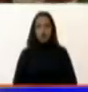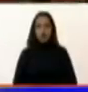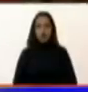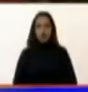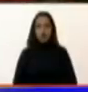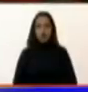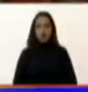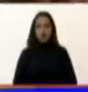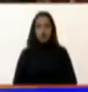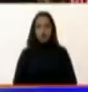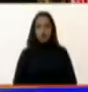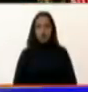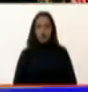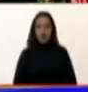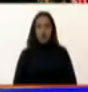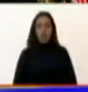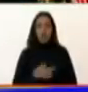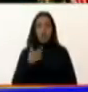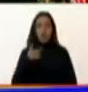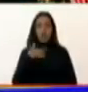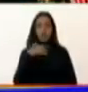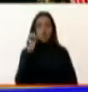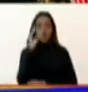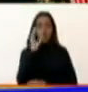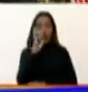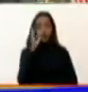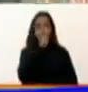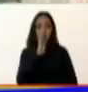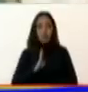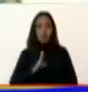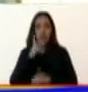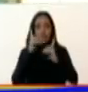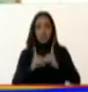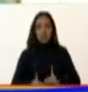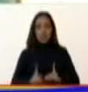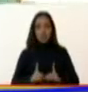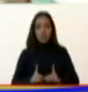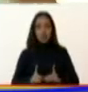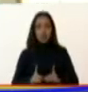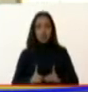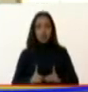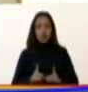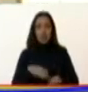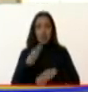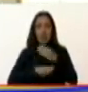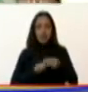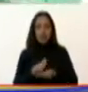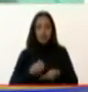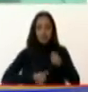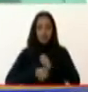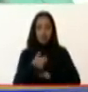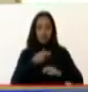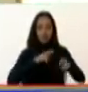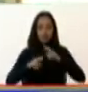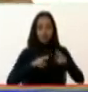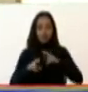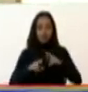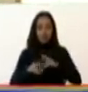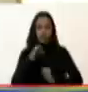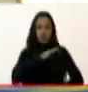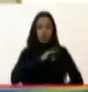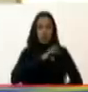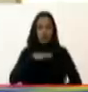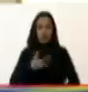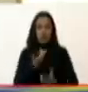Y el Foro de Sao Paulo decidió ampliar las alianzas sociales por la liberación de